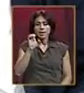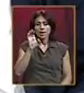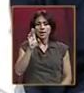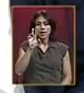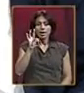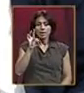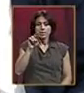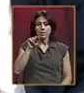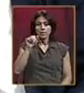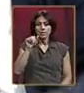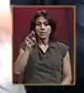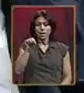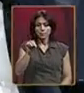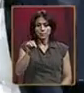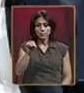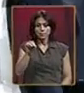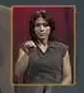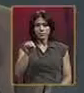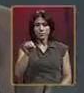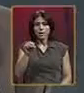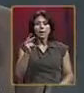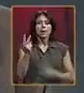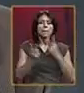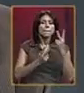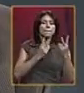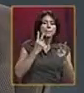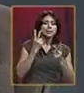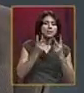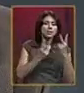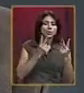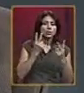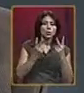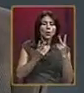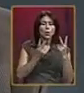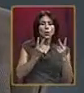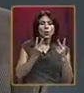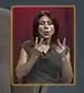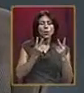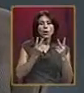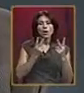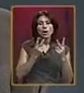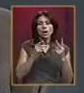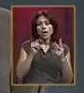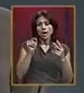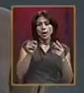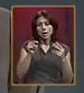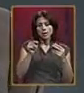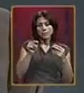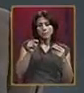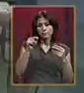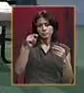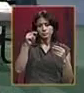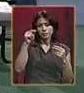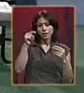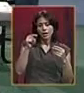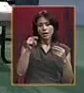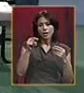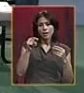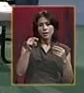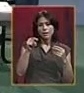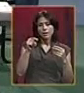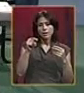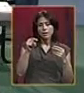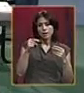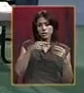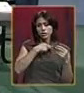son unas fotos en la plaza de Tiananmen de la bandera con la estrella amarilla, la bandera roja con la estrella amarilla de Vietnam, con la